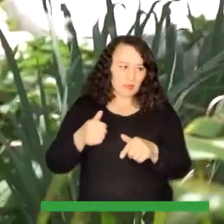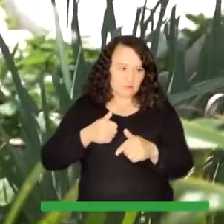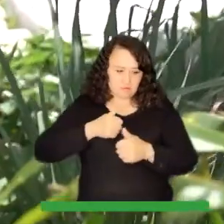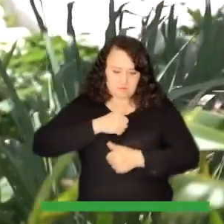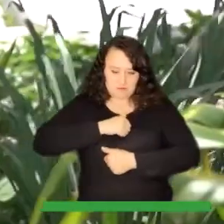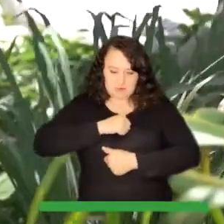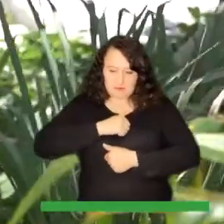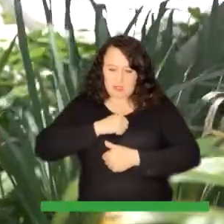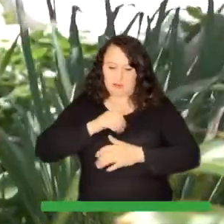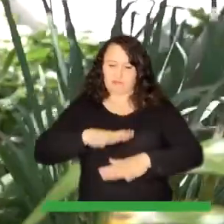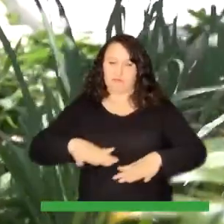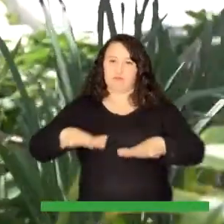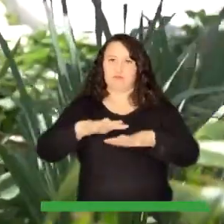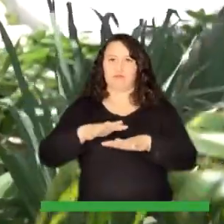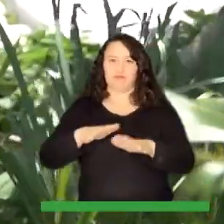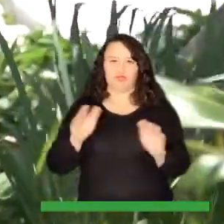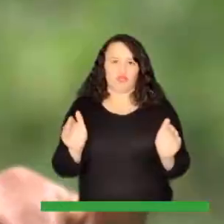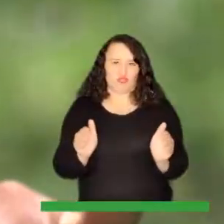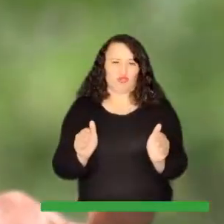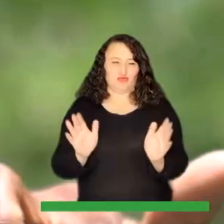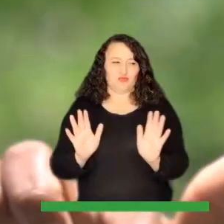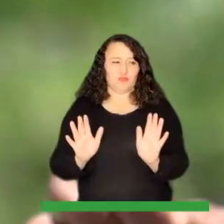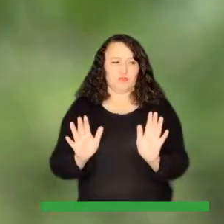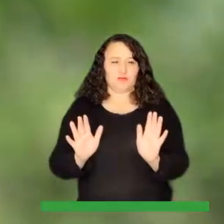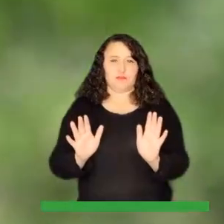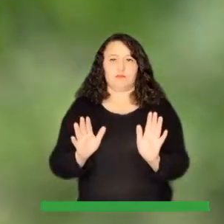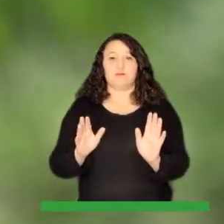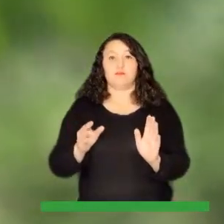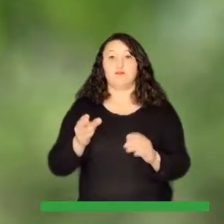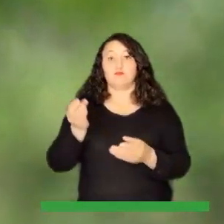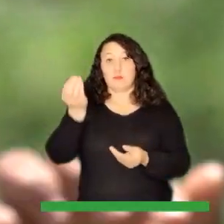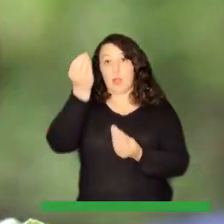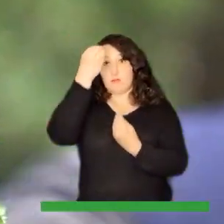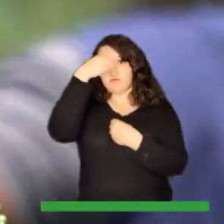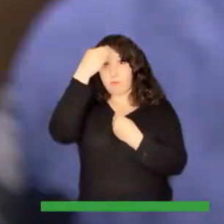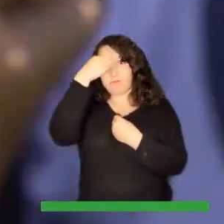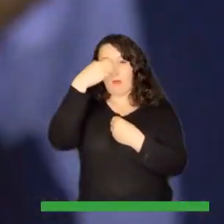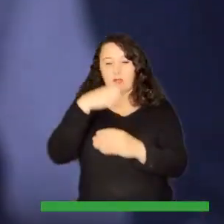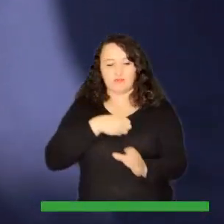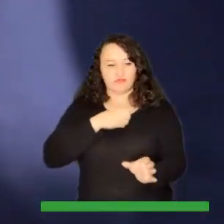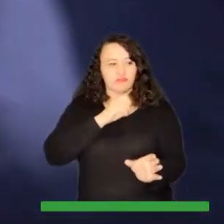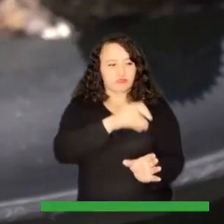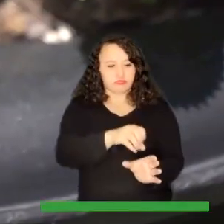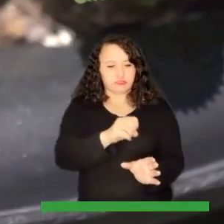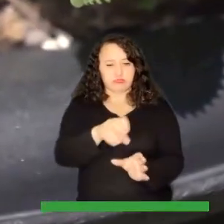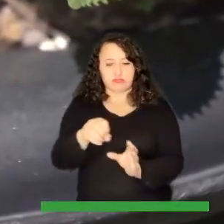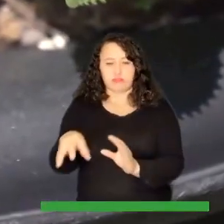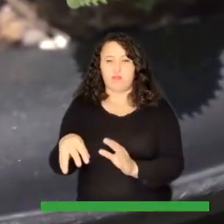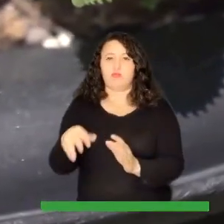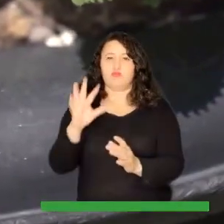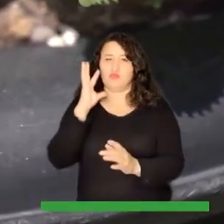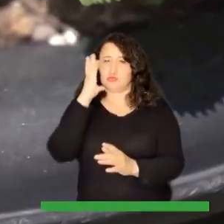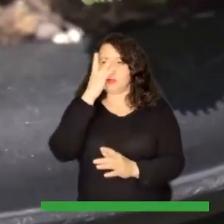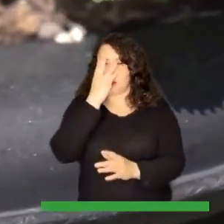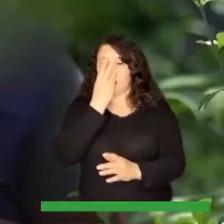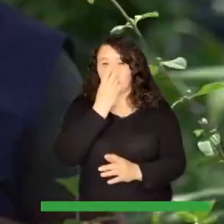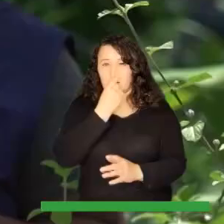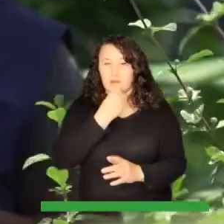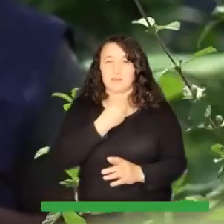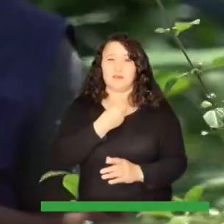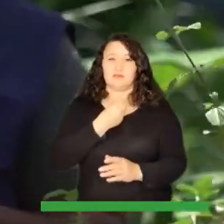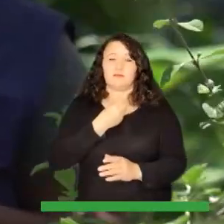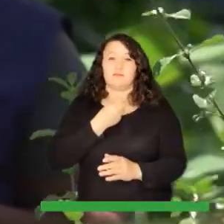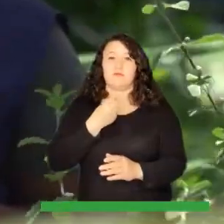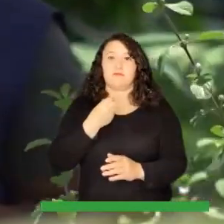eso en mi parcela o en mi huertica. Yo le he hecho nutrición, trato de mantenerlas